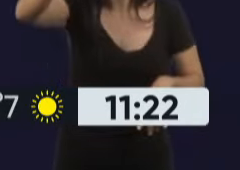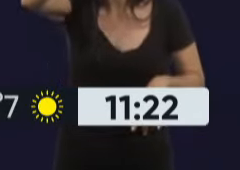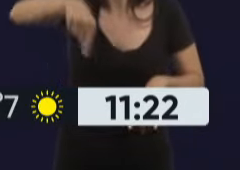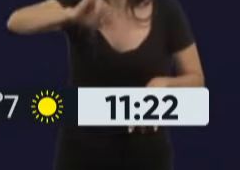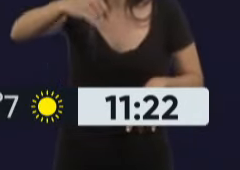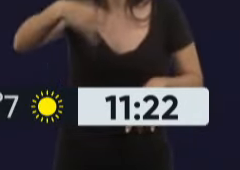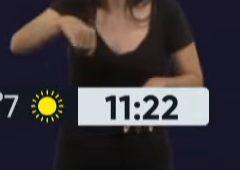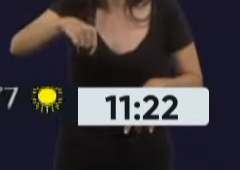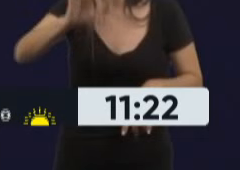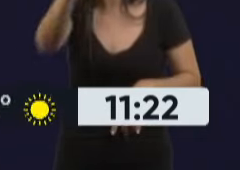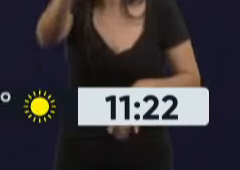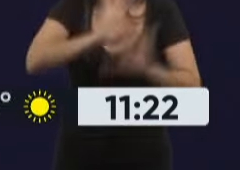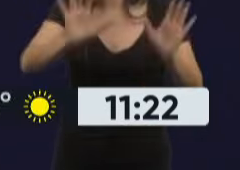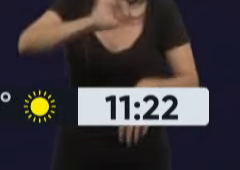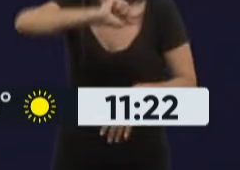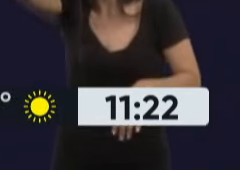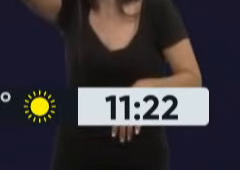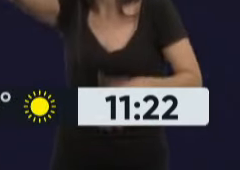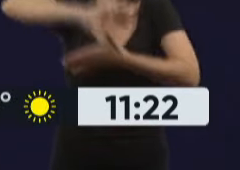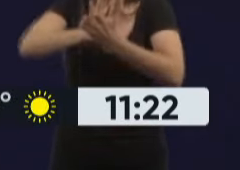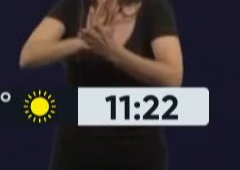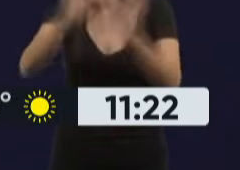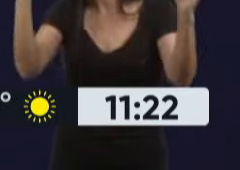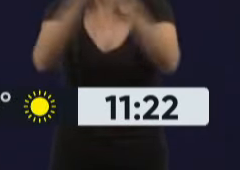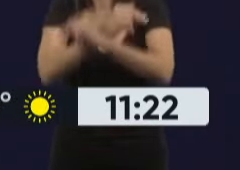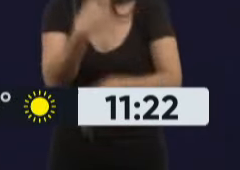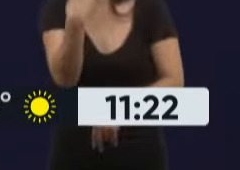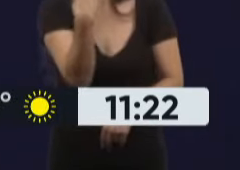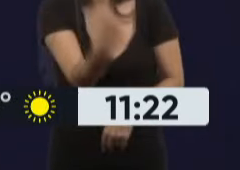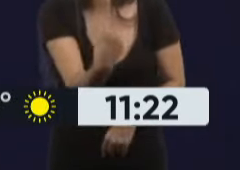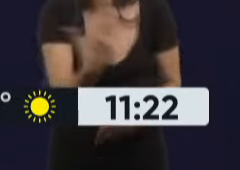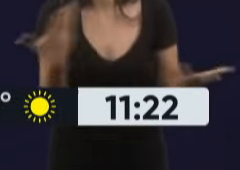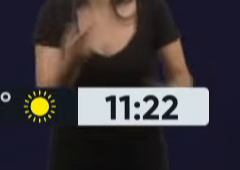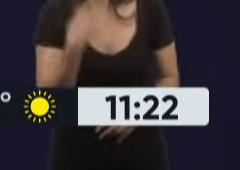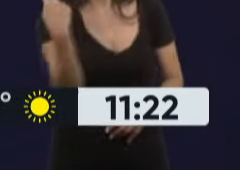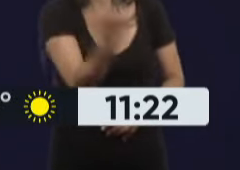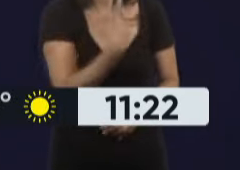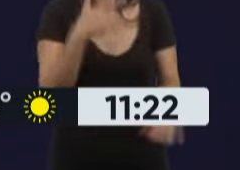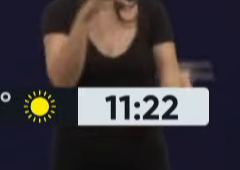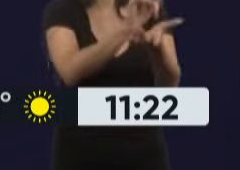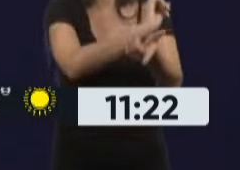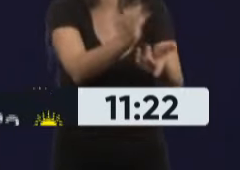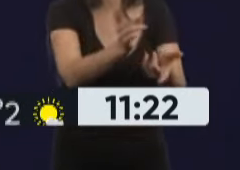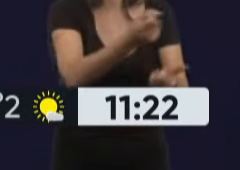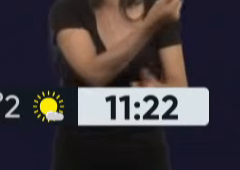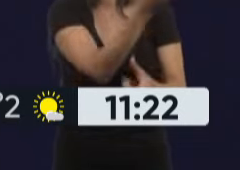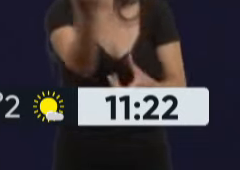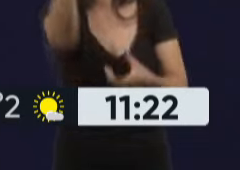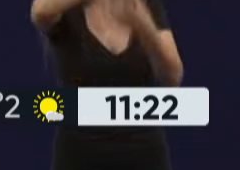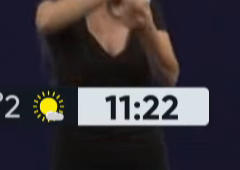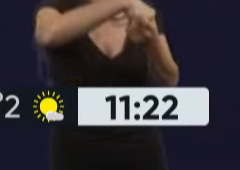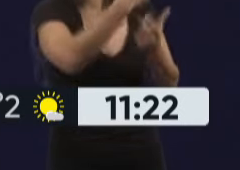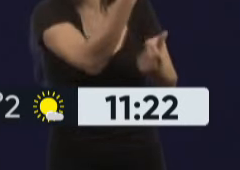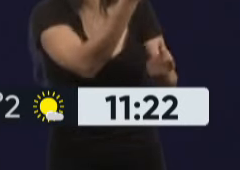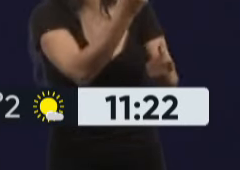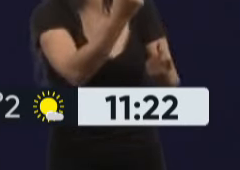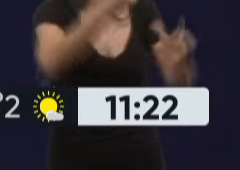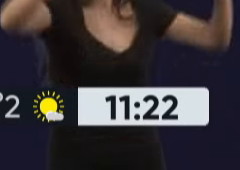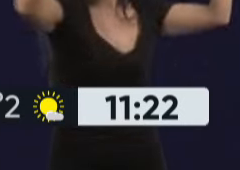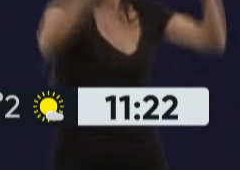eh Por qué bueno básicamente porque no estamos modificando la cantidad de dinero que hay en la economía y como